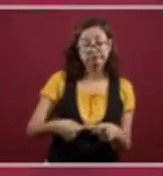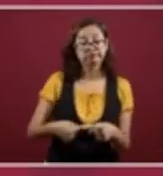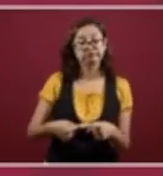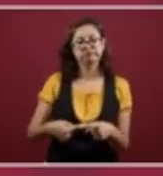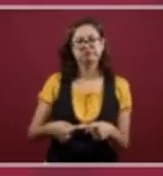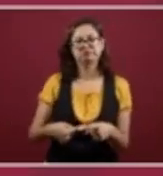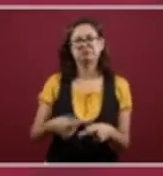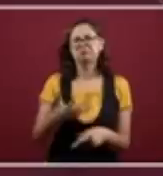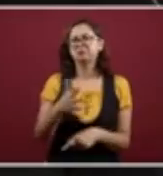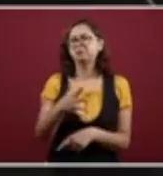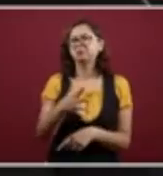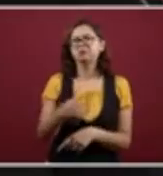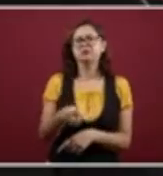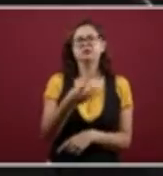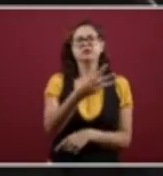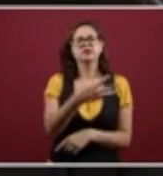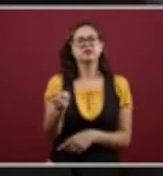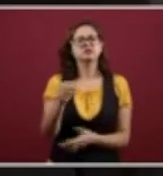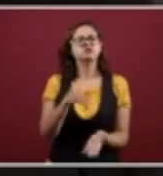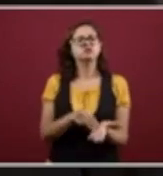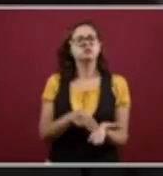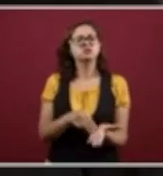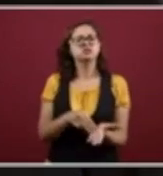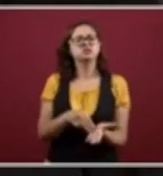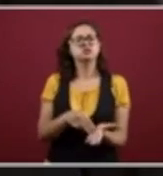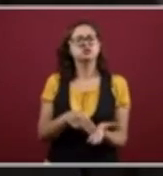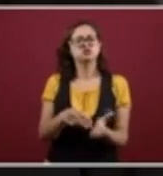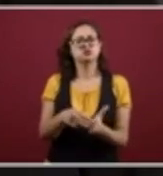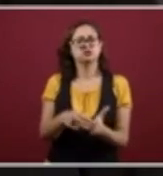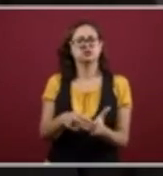un poco más de 300 millones.